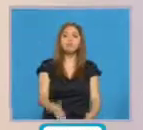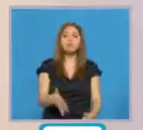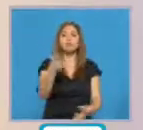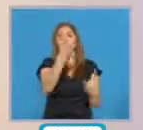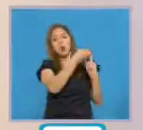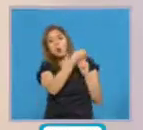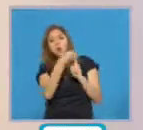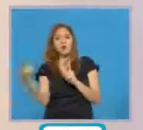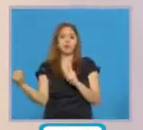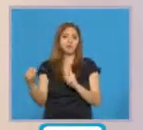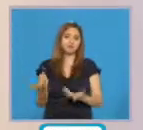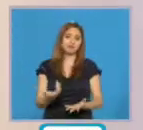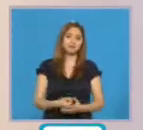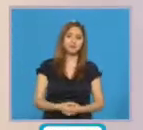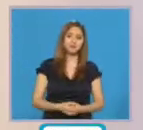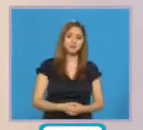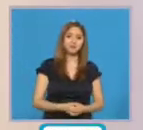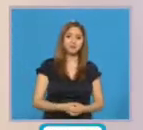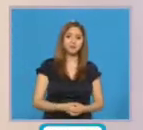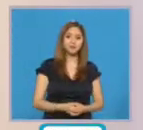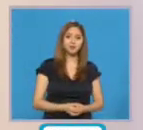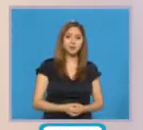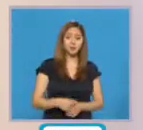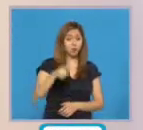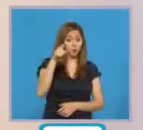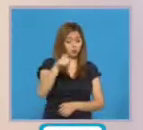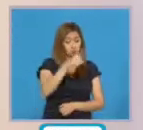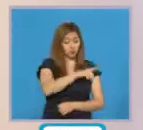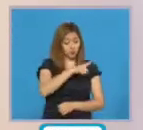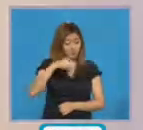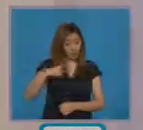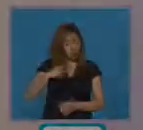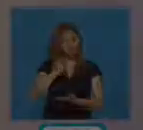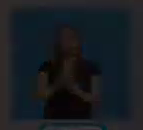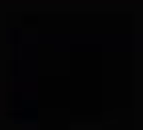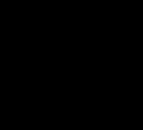perfectamente bien llevado. Muy bien, y perfectamente y con mucha remuneración. Muchísimas Exactamente, ¿no? gracias.